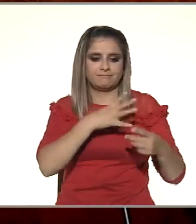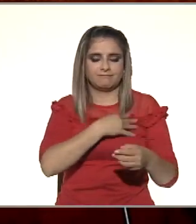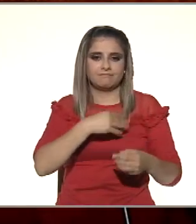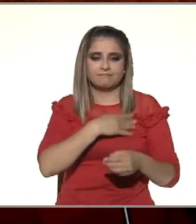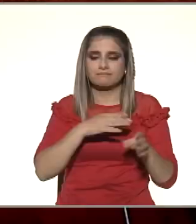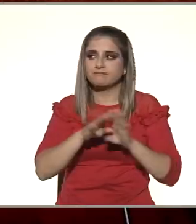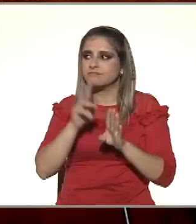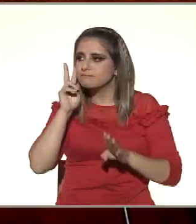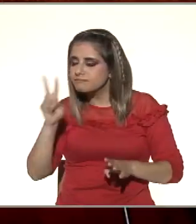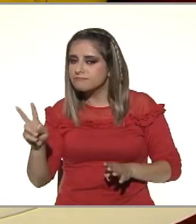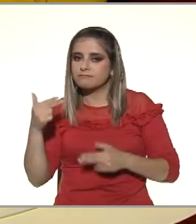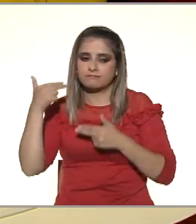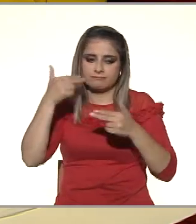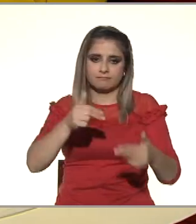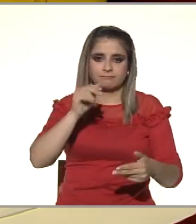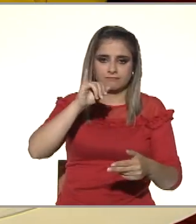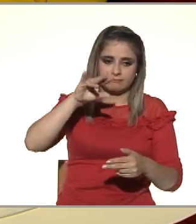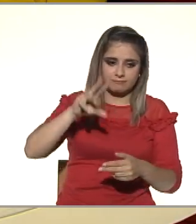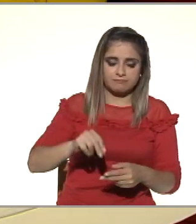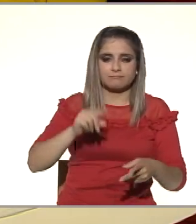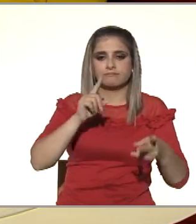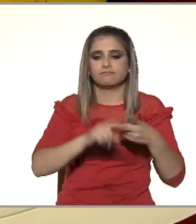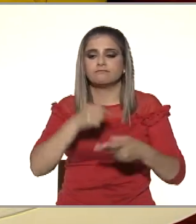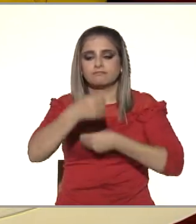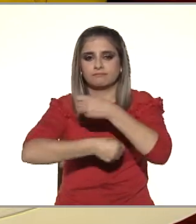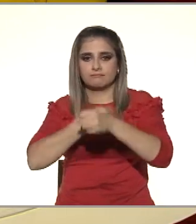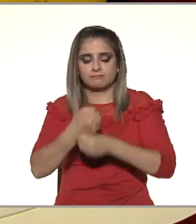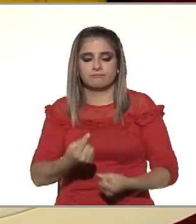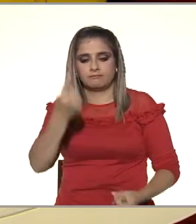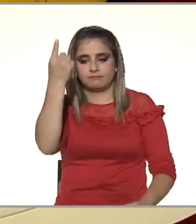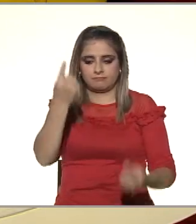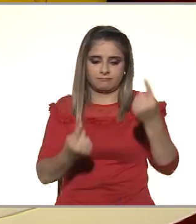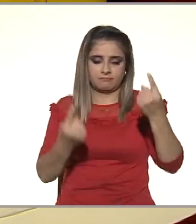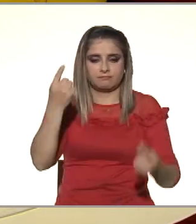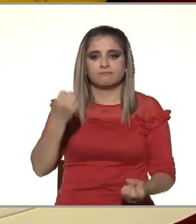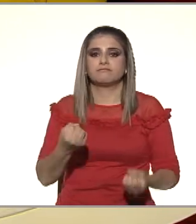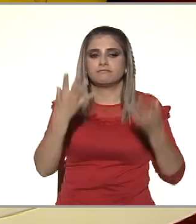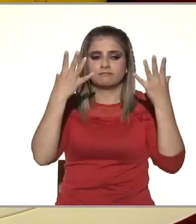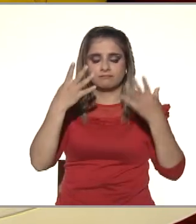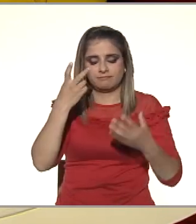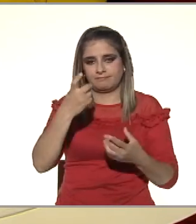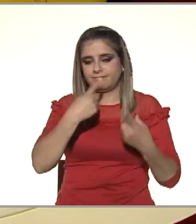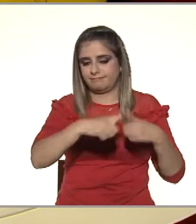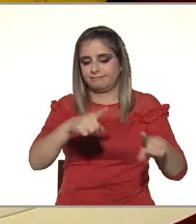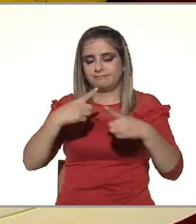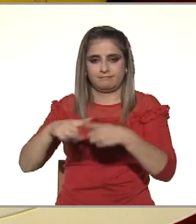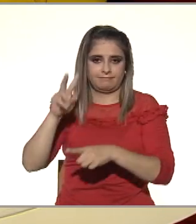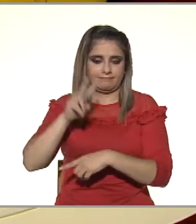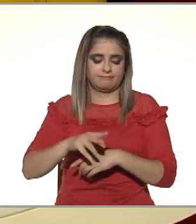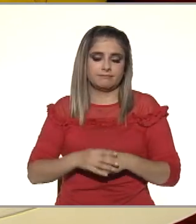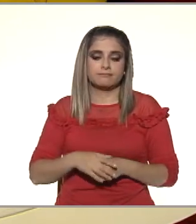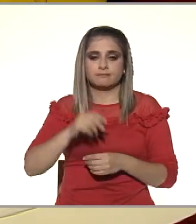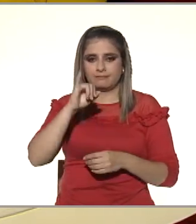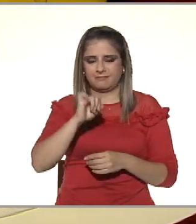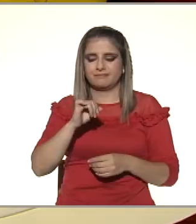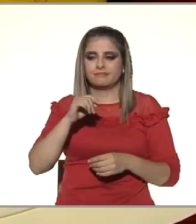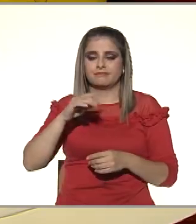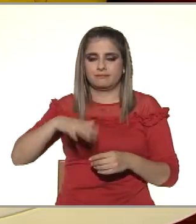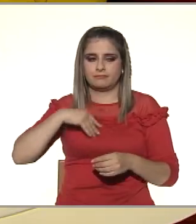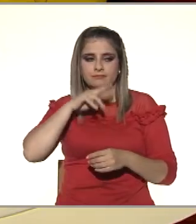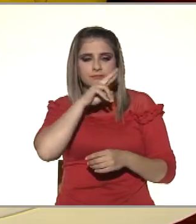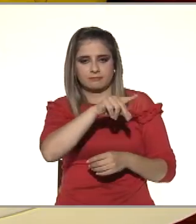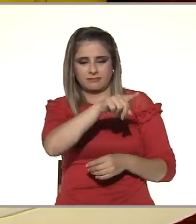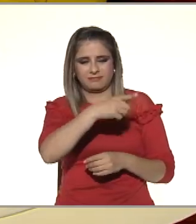las hijas, de qué edad, en qué circunstancia, ¿no? Todo esto. Claro. Y además, un poco también contestando a lo que decía, si es